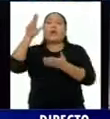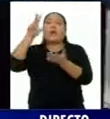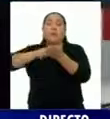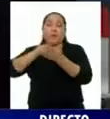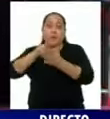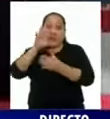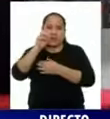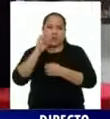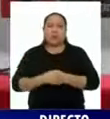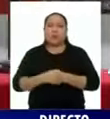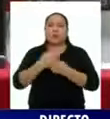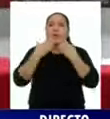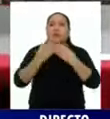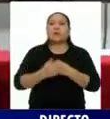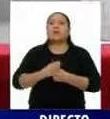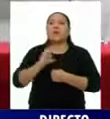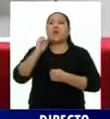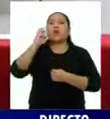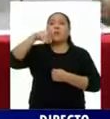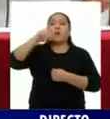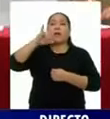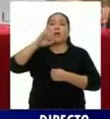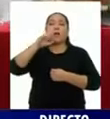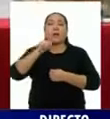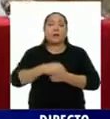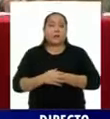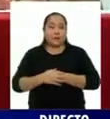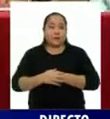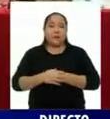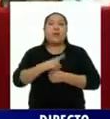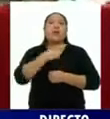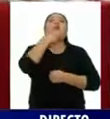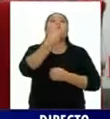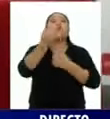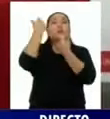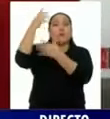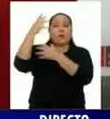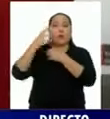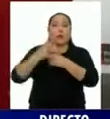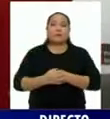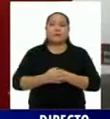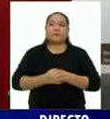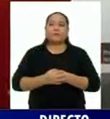gracias. Damos paso entonces a Omaira Feijó de La Voz de Piura.